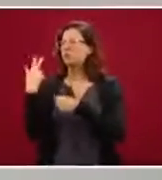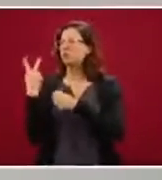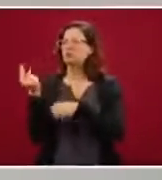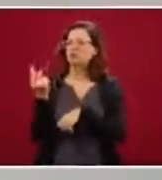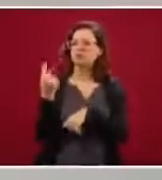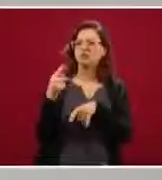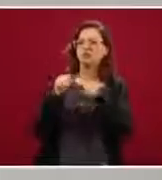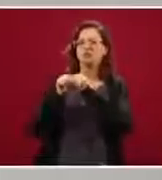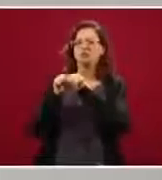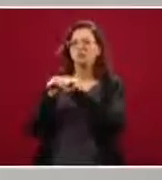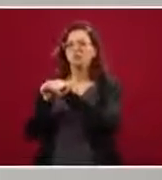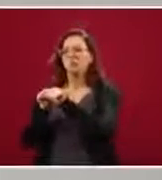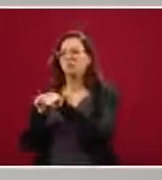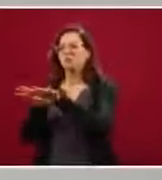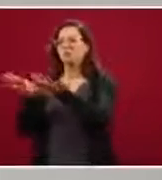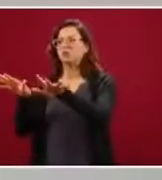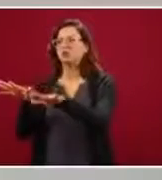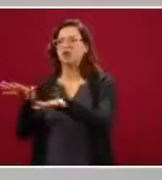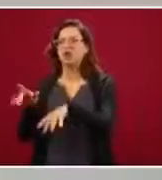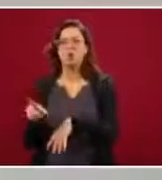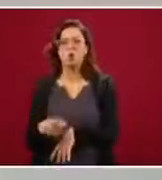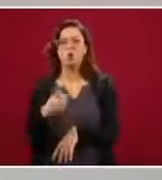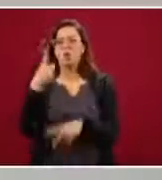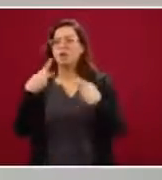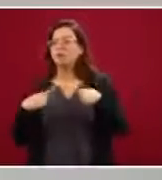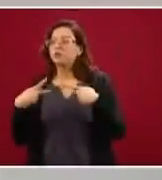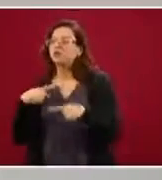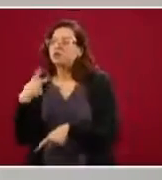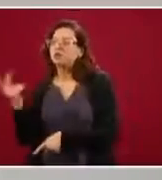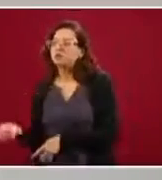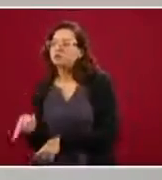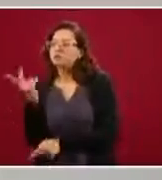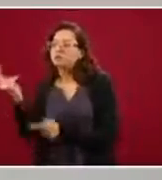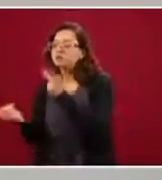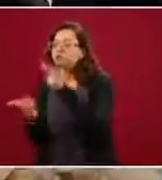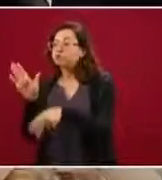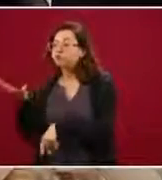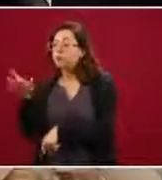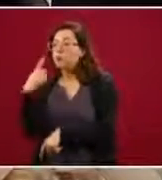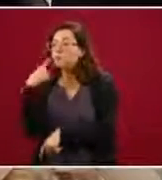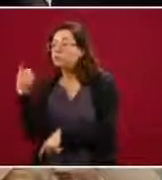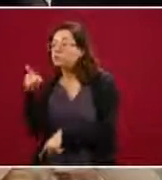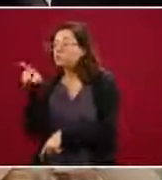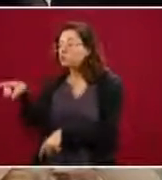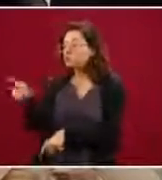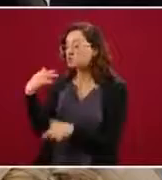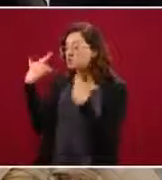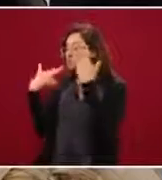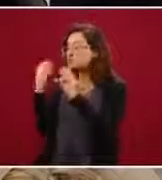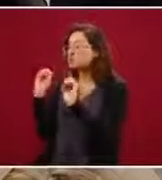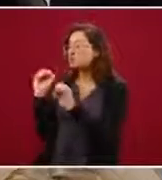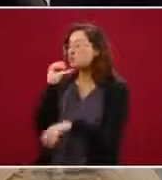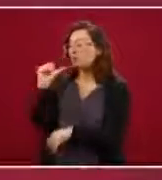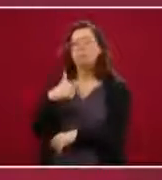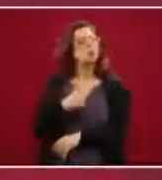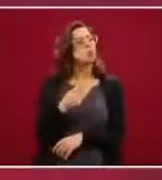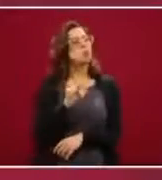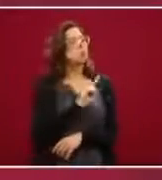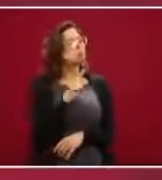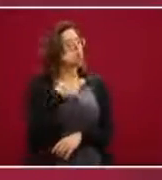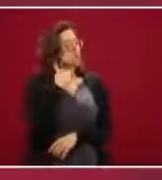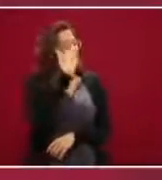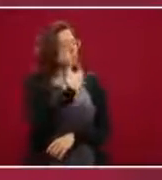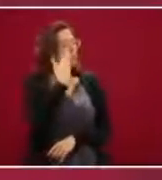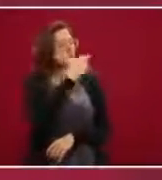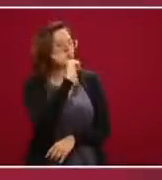esta idea de entrevistar a una pasajera y decirle, oiga, ¿verdad que a usted no le revisaron? No, pues a mí no me